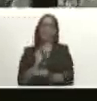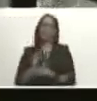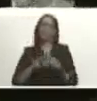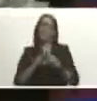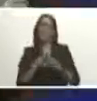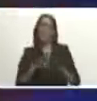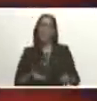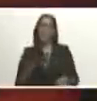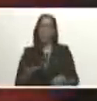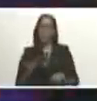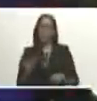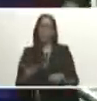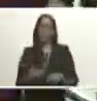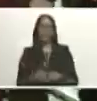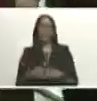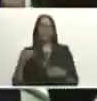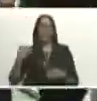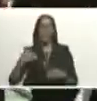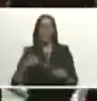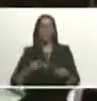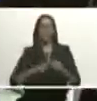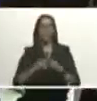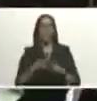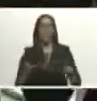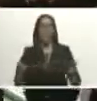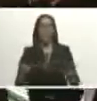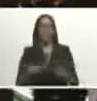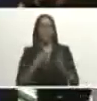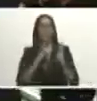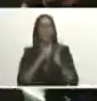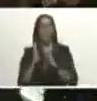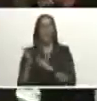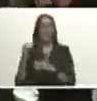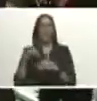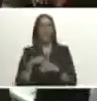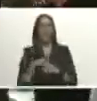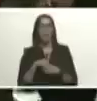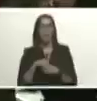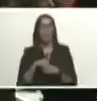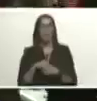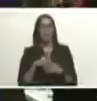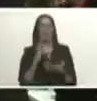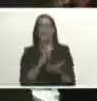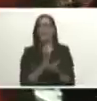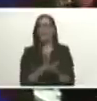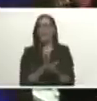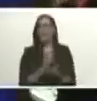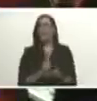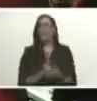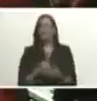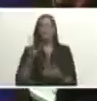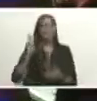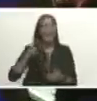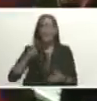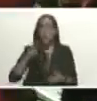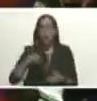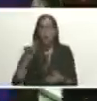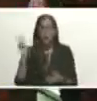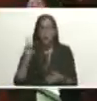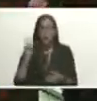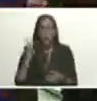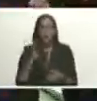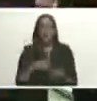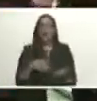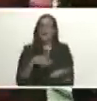lo más importante. El derecho a la paz, al orden interno, y que más nunca en Venezuela vuelvan a ocurrir